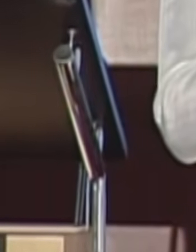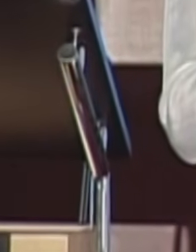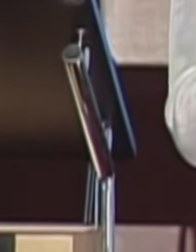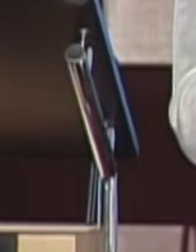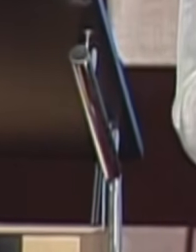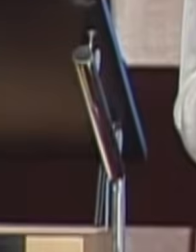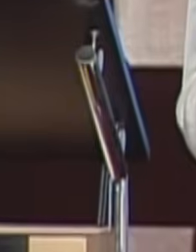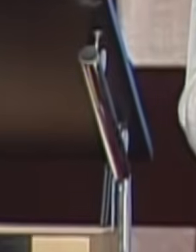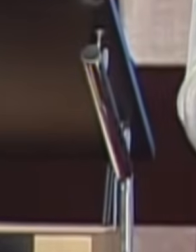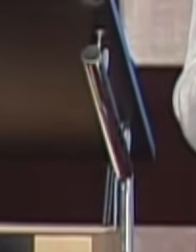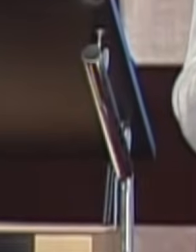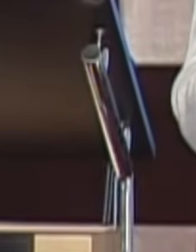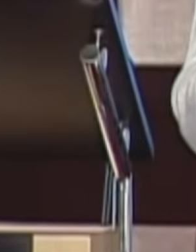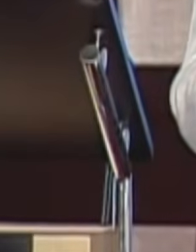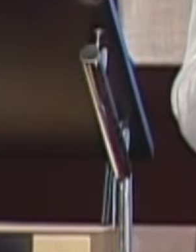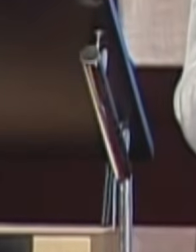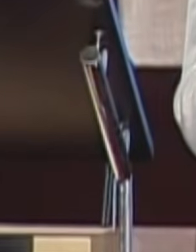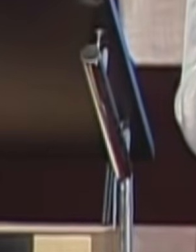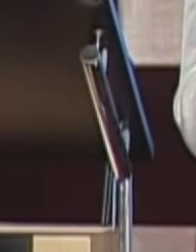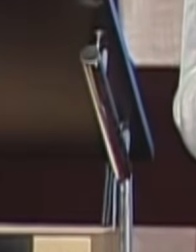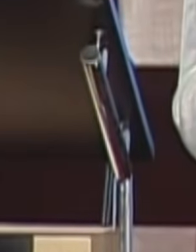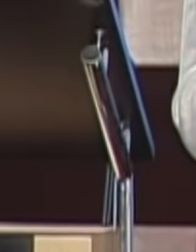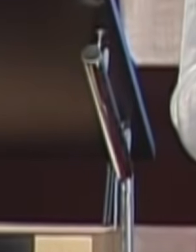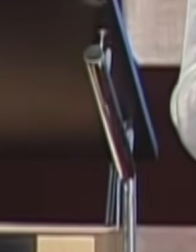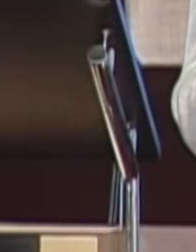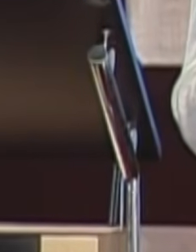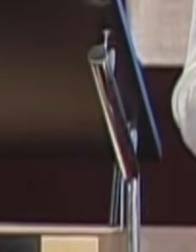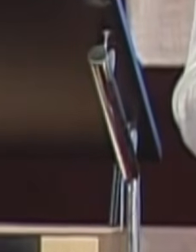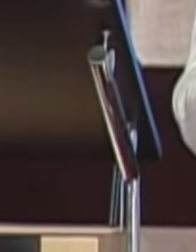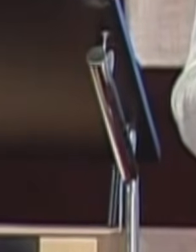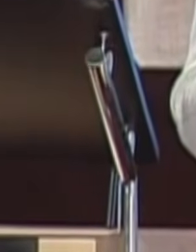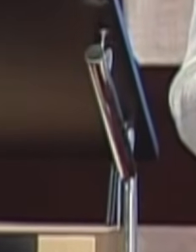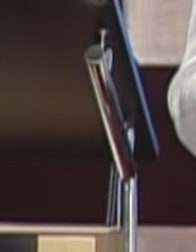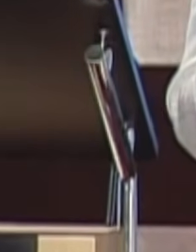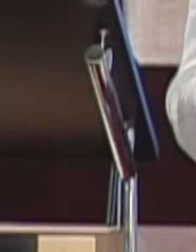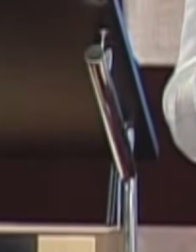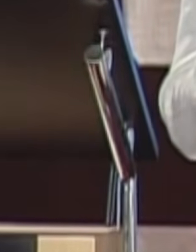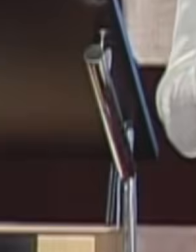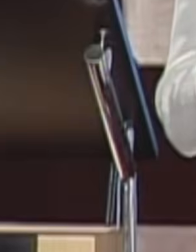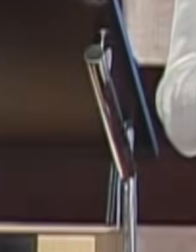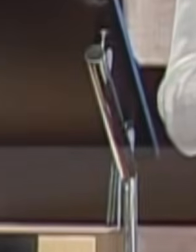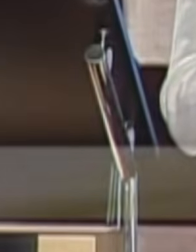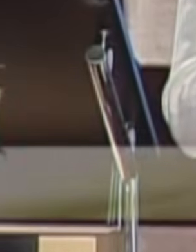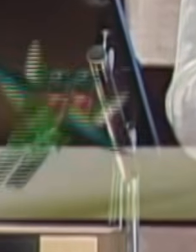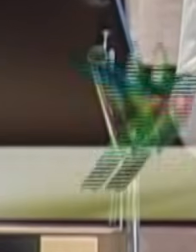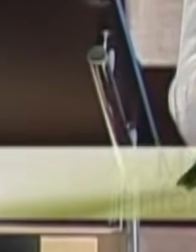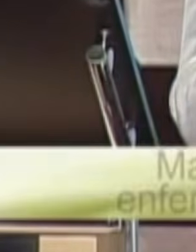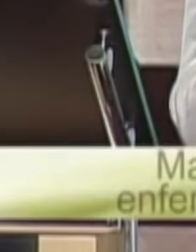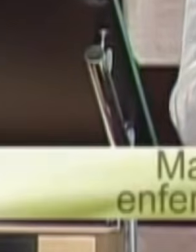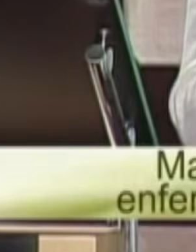decía, una guía profesional. Una de las recomendaciones que siempre hacemos es, cuando ustedes vayan a consultar, vayan donde un